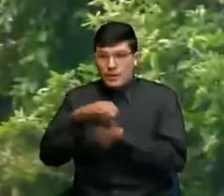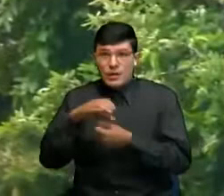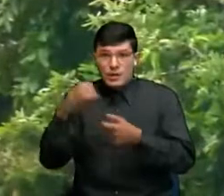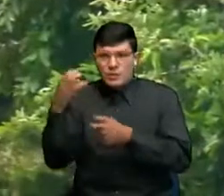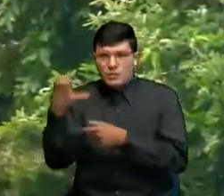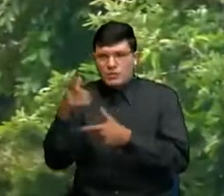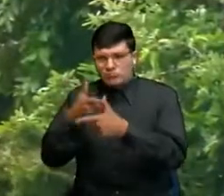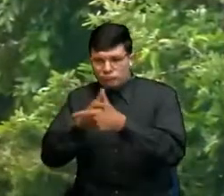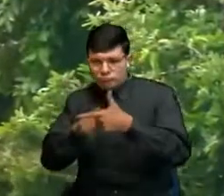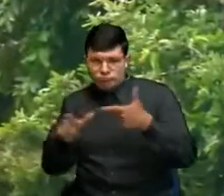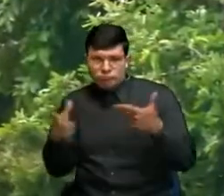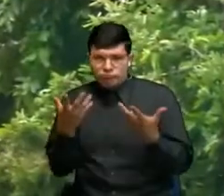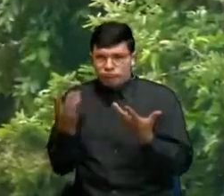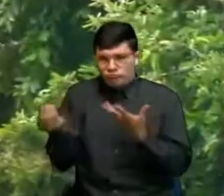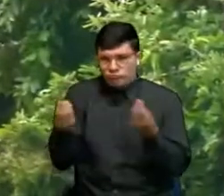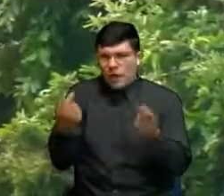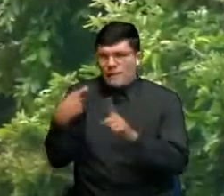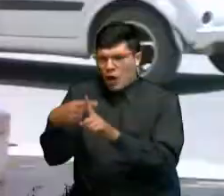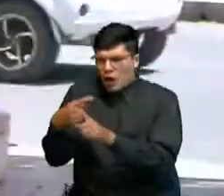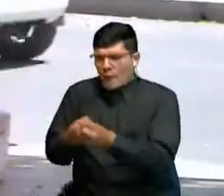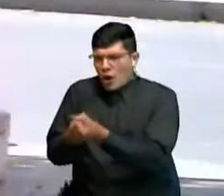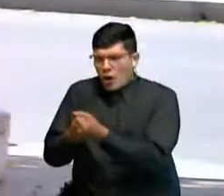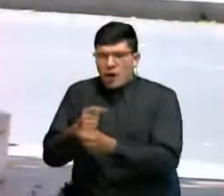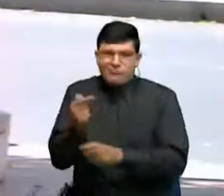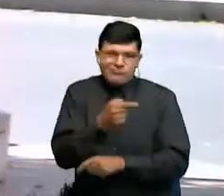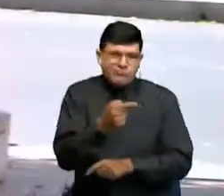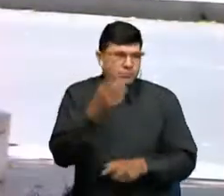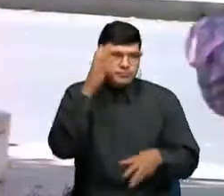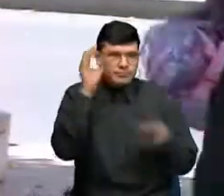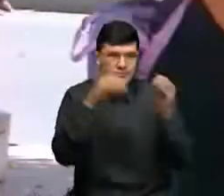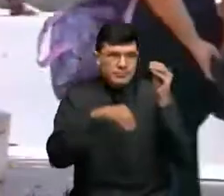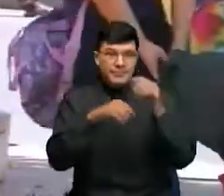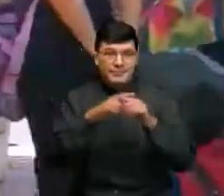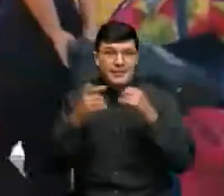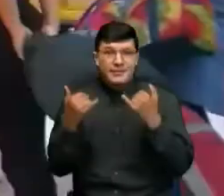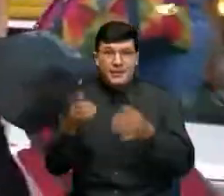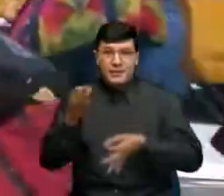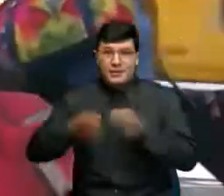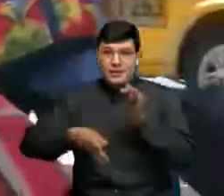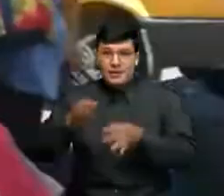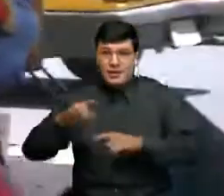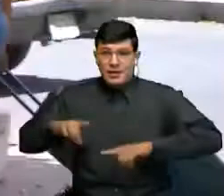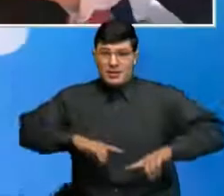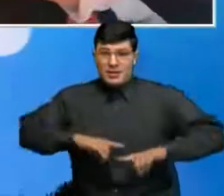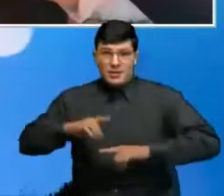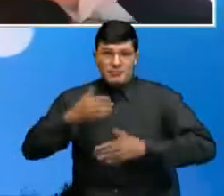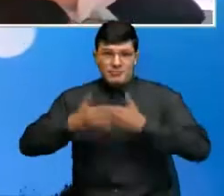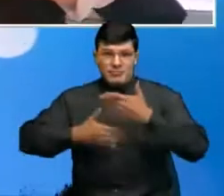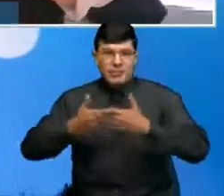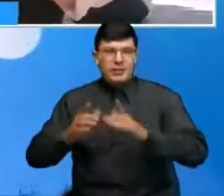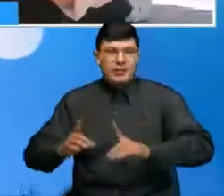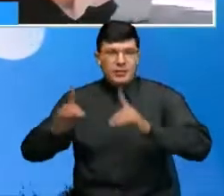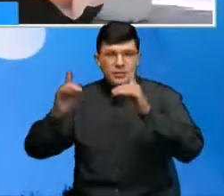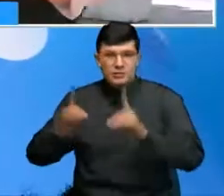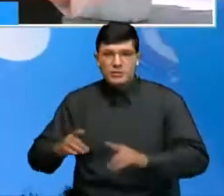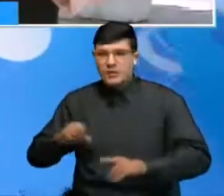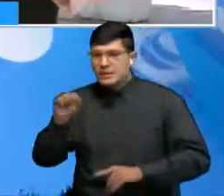del sistema de fotodetecciones de infractores. El Tribunal Contencioso Administrativo será el último quien defina la